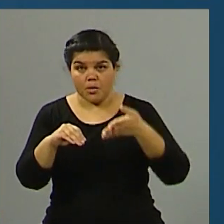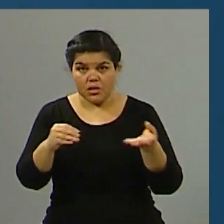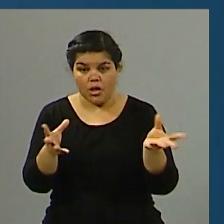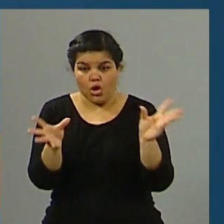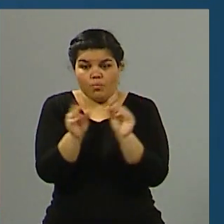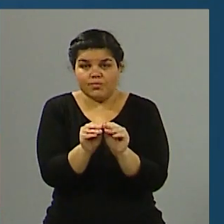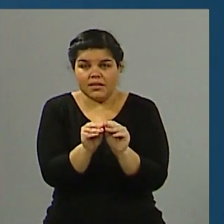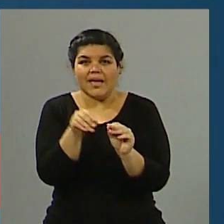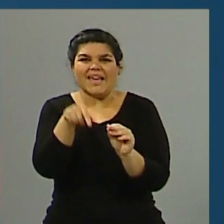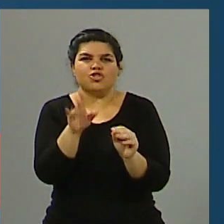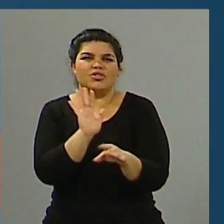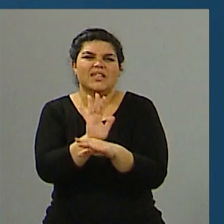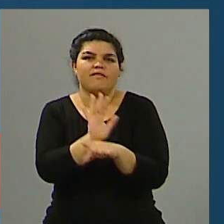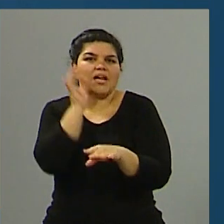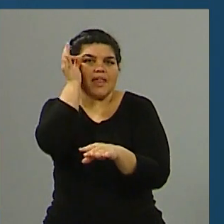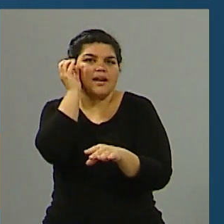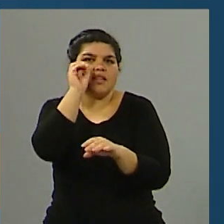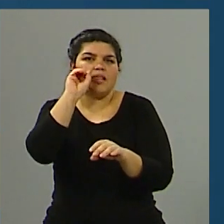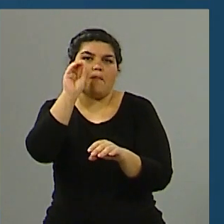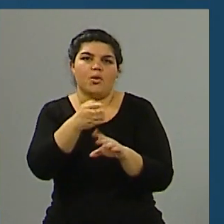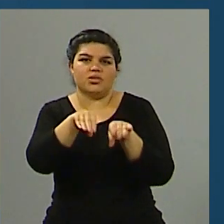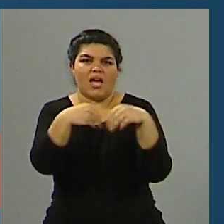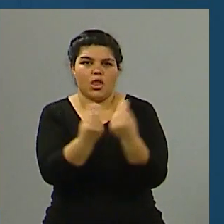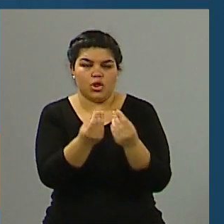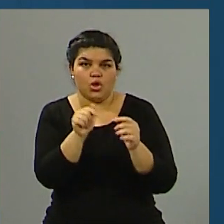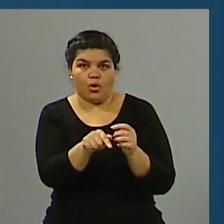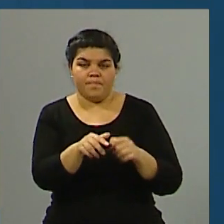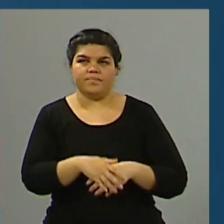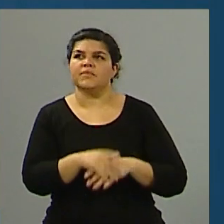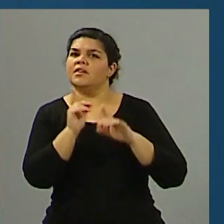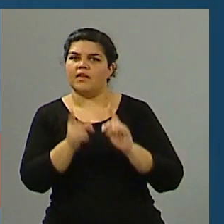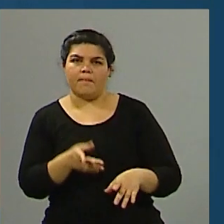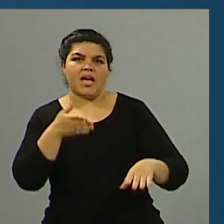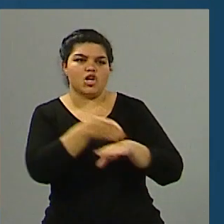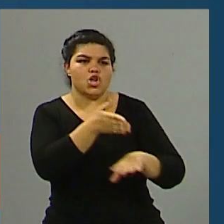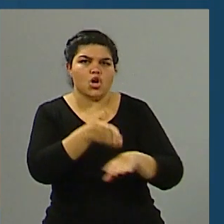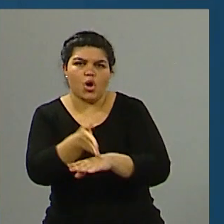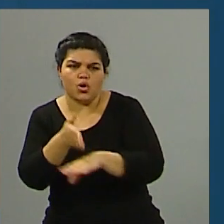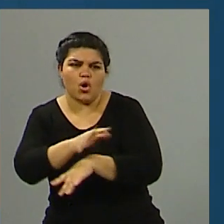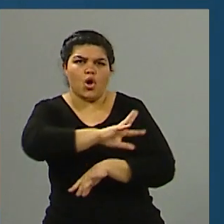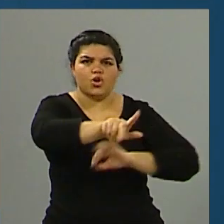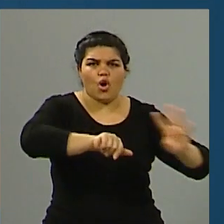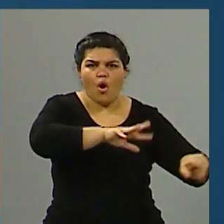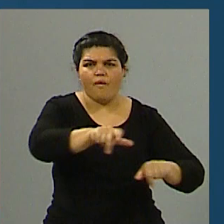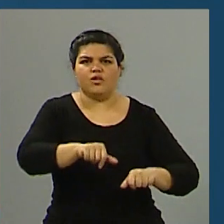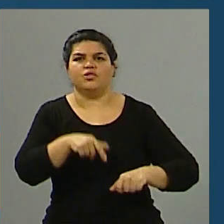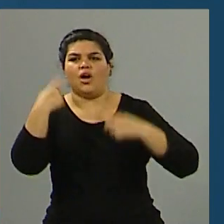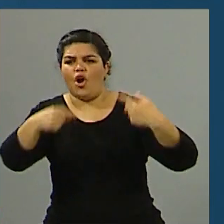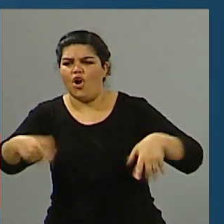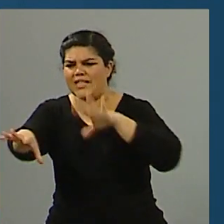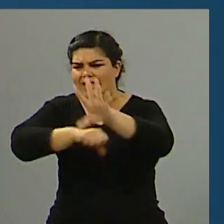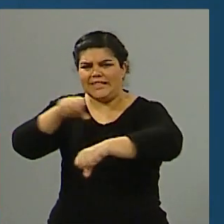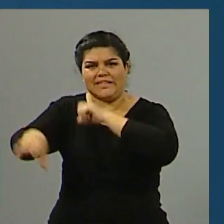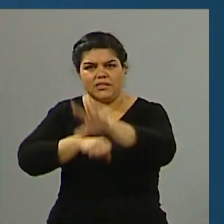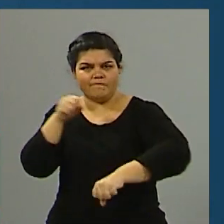esto la semana que tuvimos con el robo, saqueos, no sé cómo denominarlo, sí, que digamos que, bueno, fueron